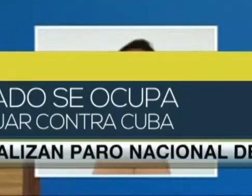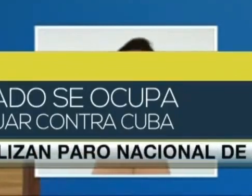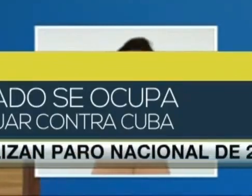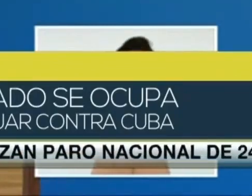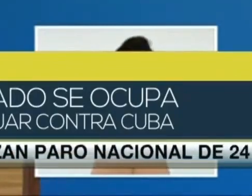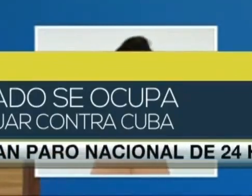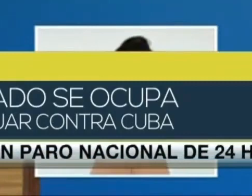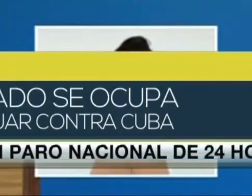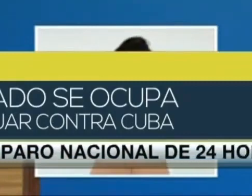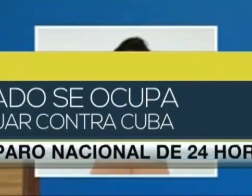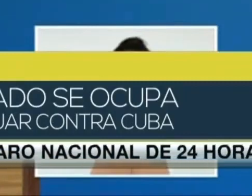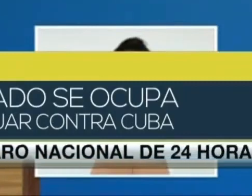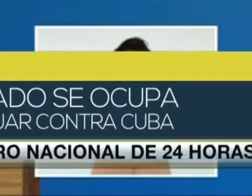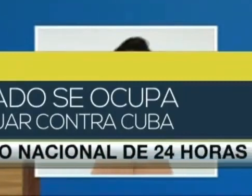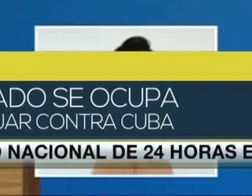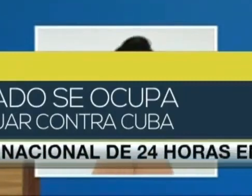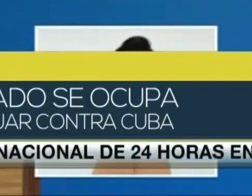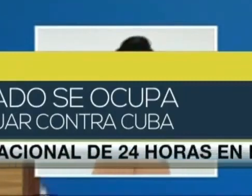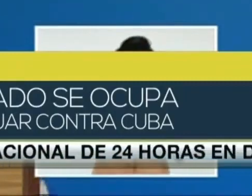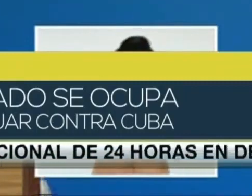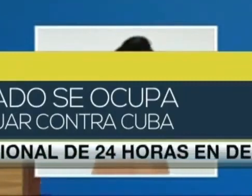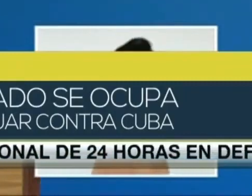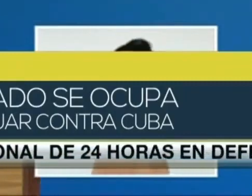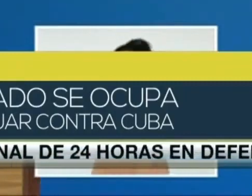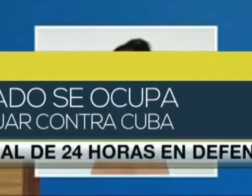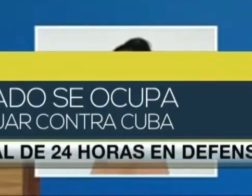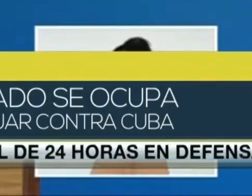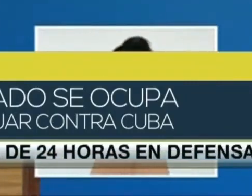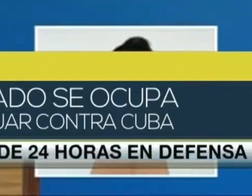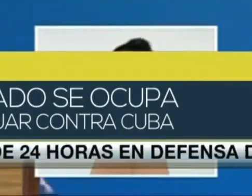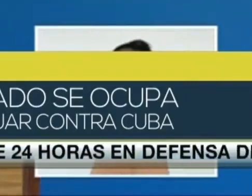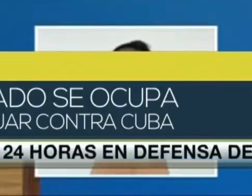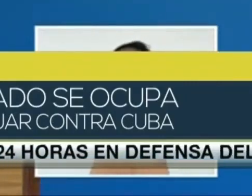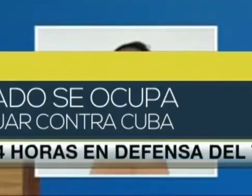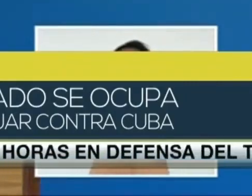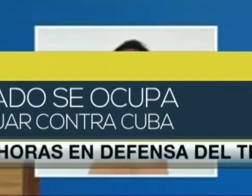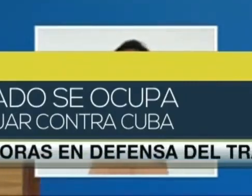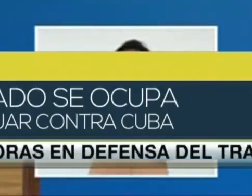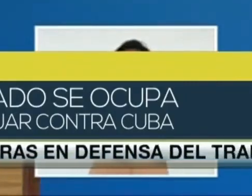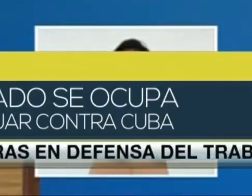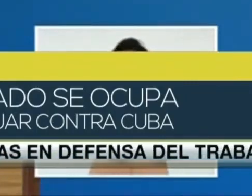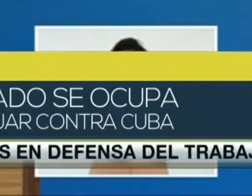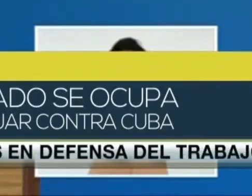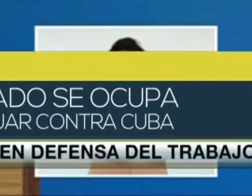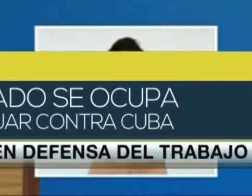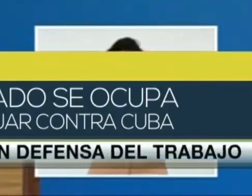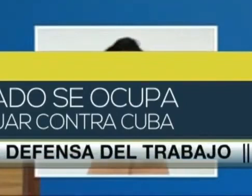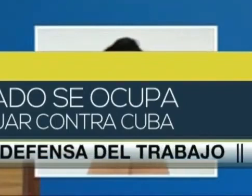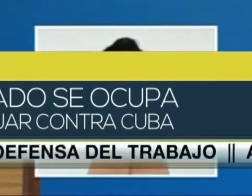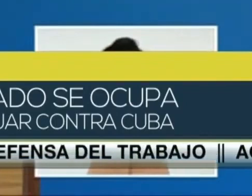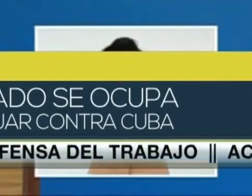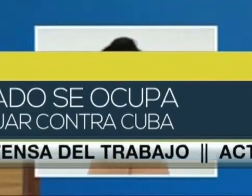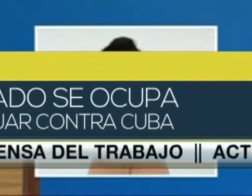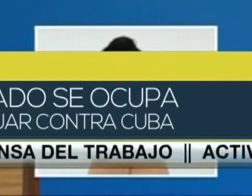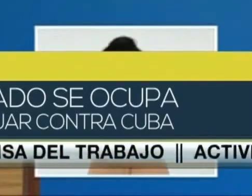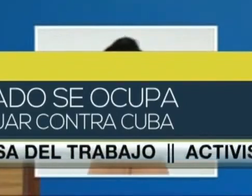básicamente en redes digitales que empezó el 15 de junio y que dura hasta